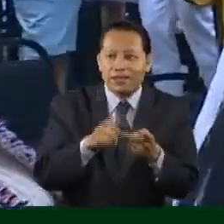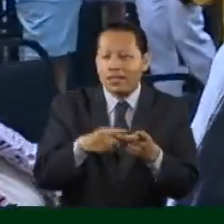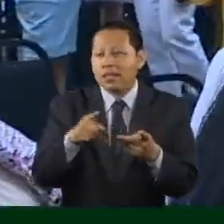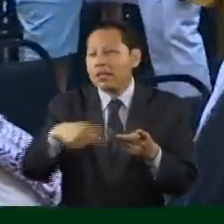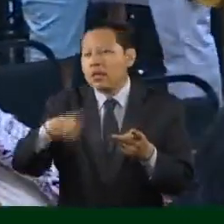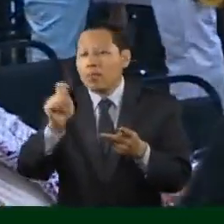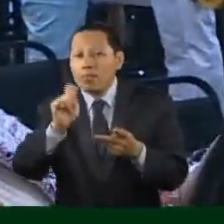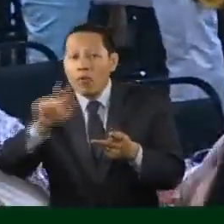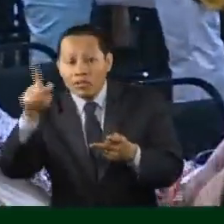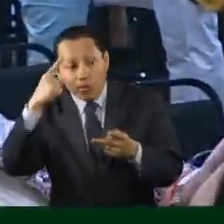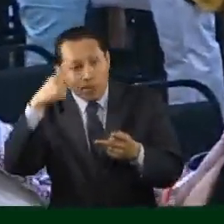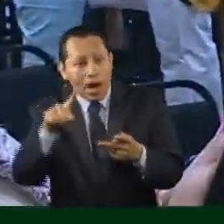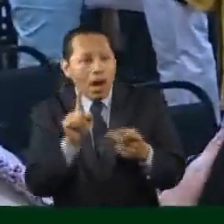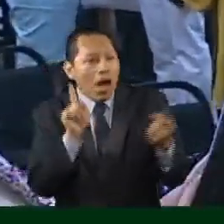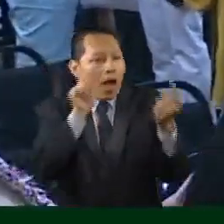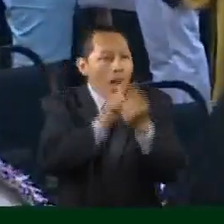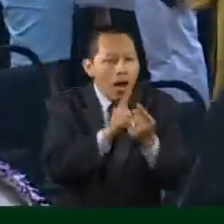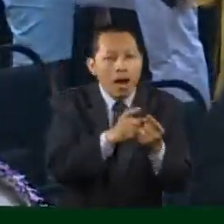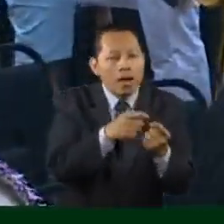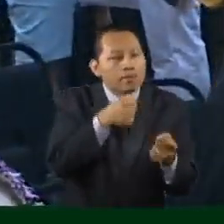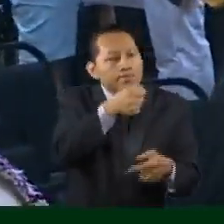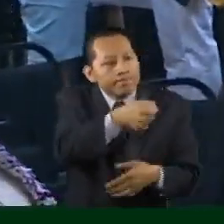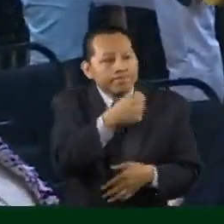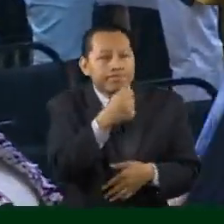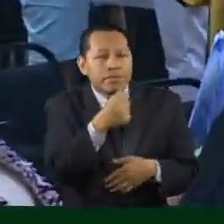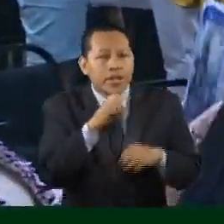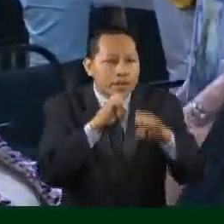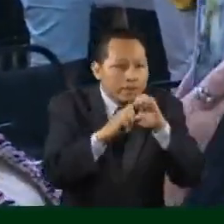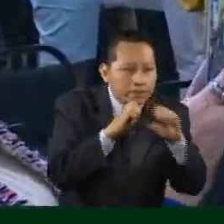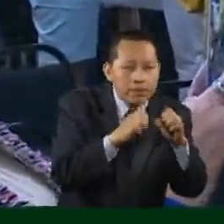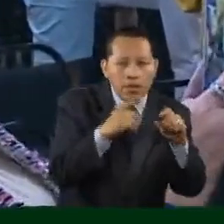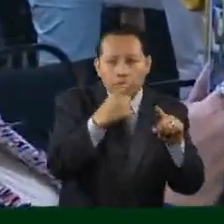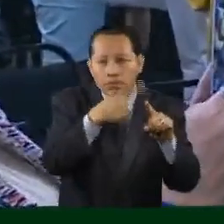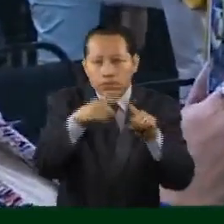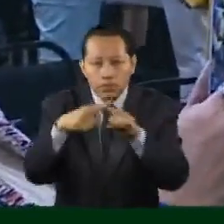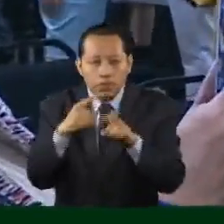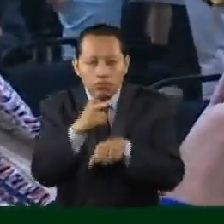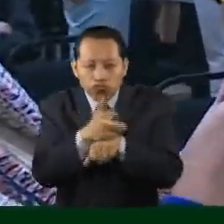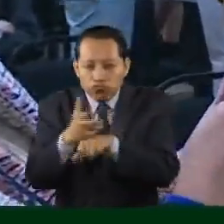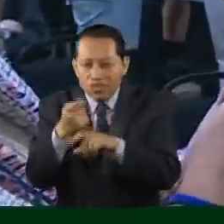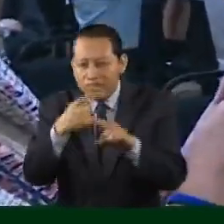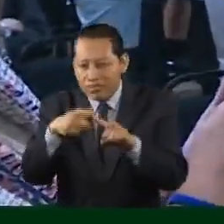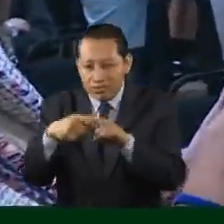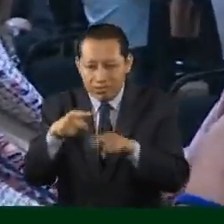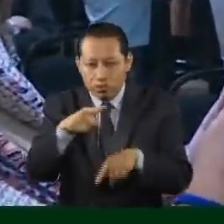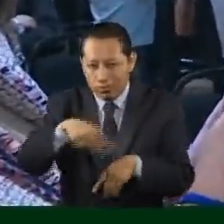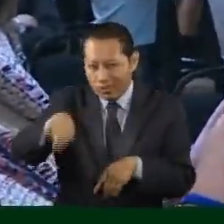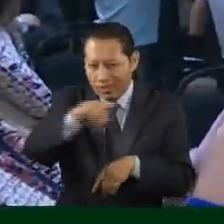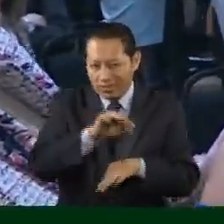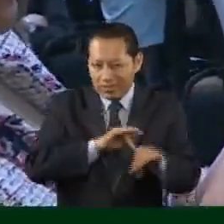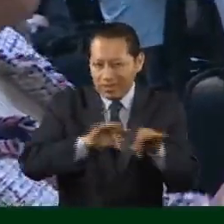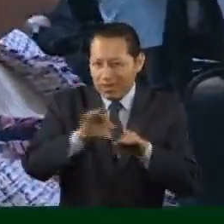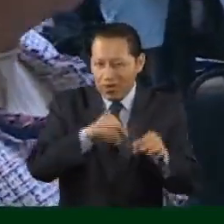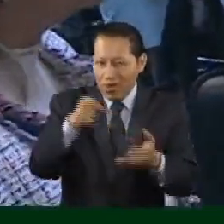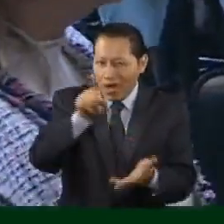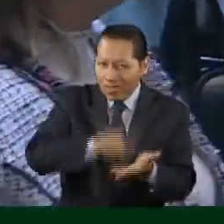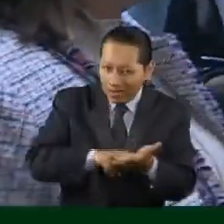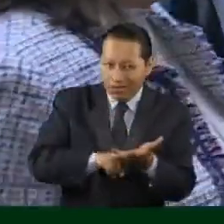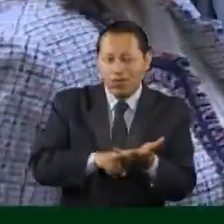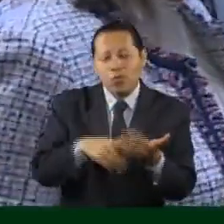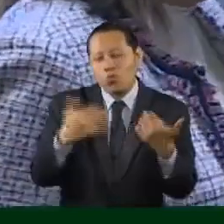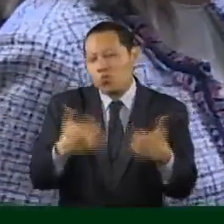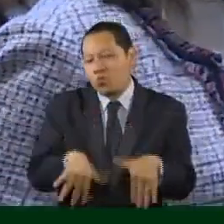que dan la cara, que buscan la noticia, que están pendientes. Detrás del trabajo que ustedes hacen hay todo un